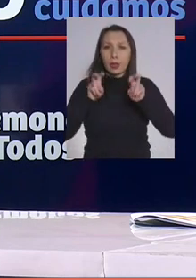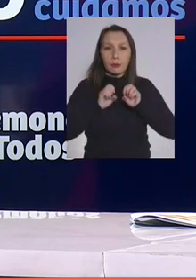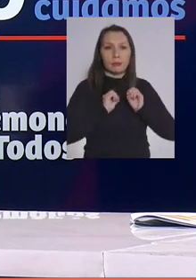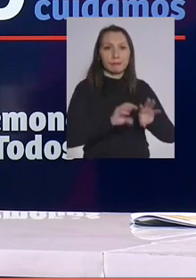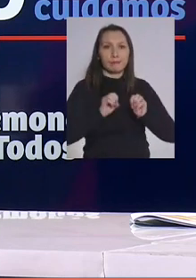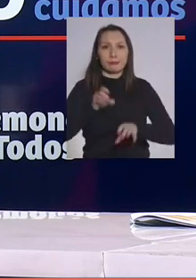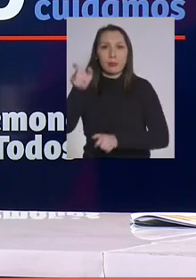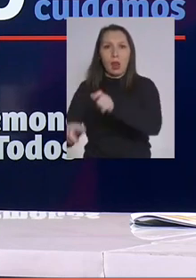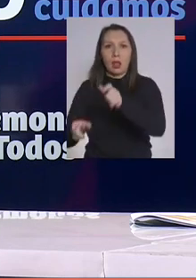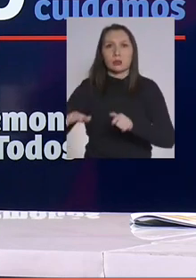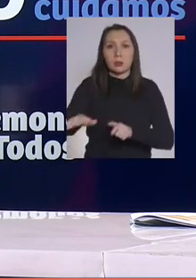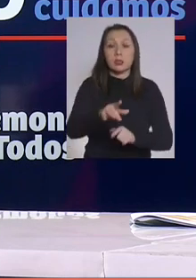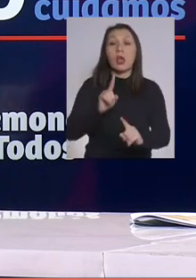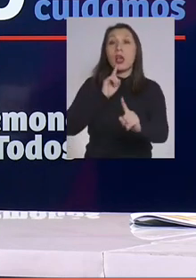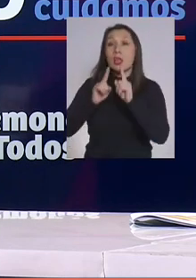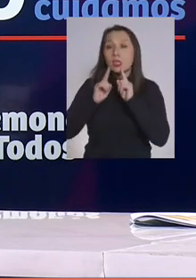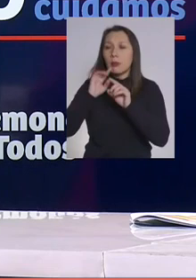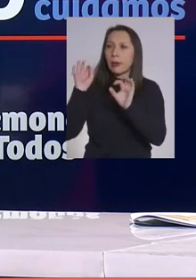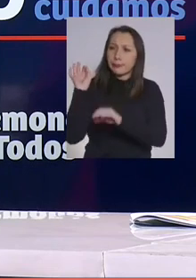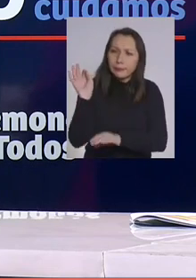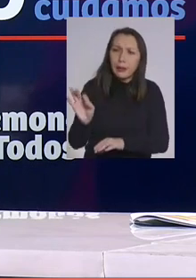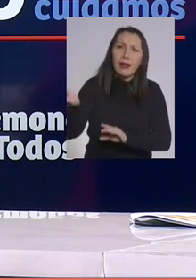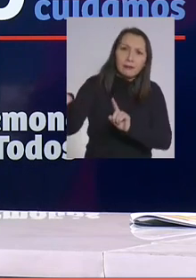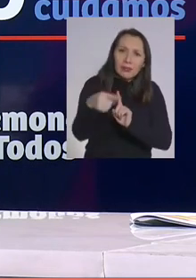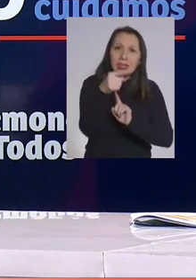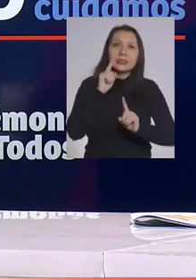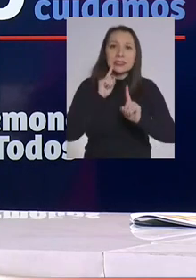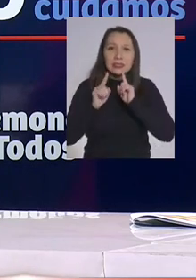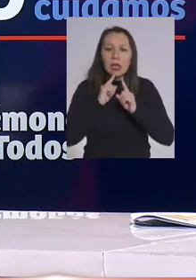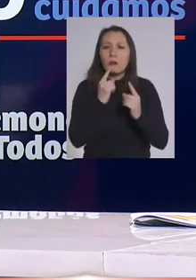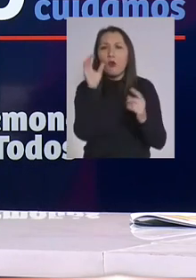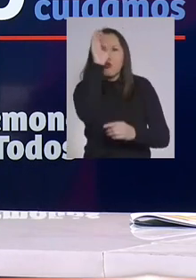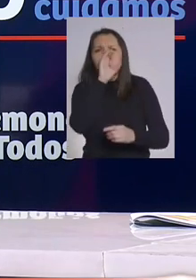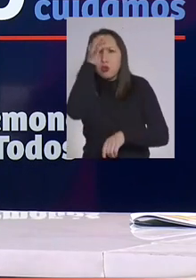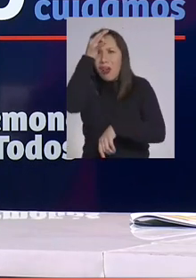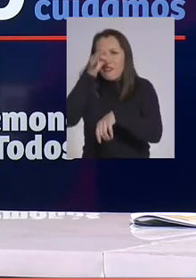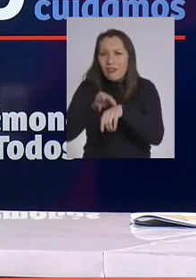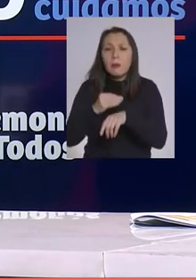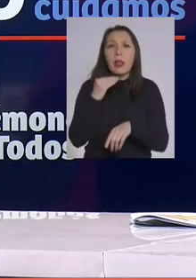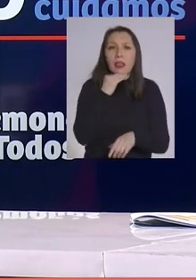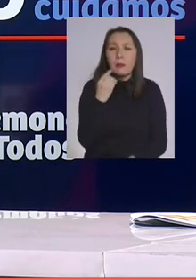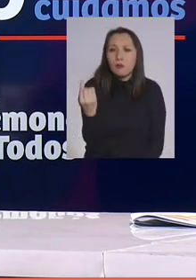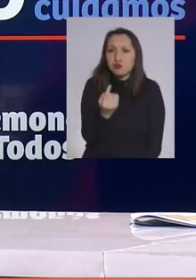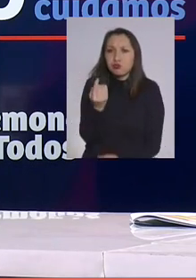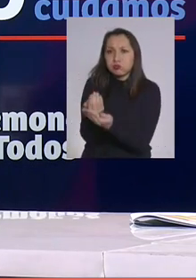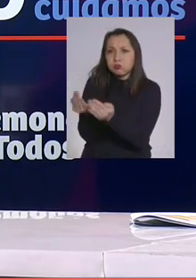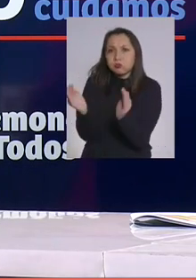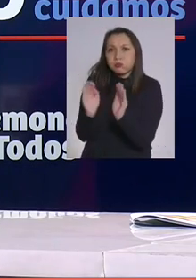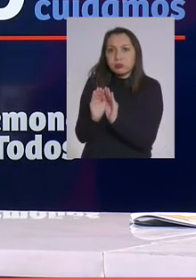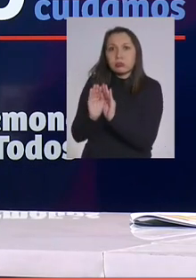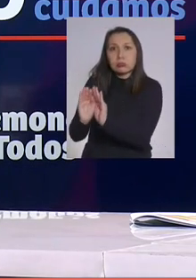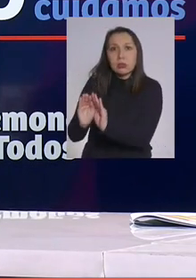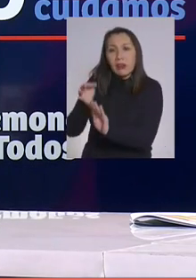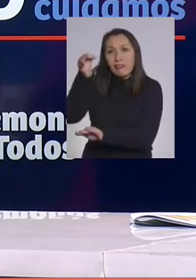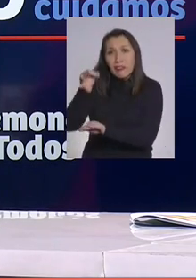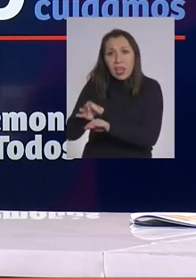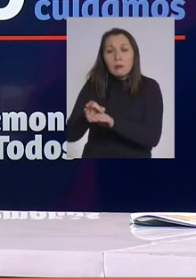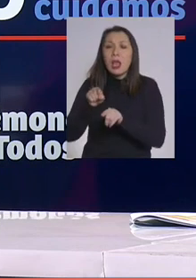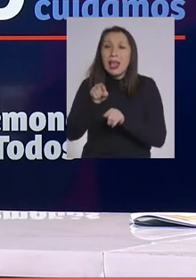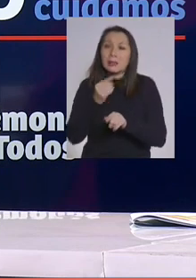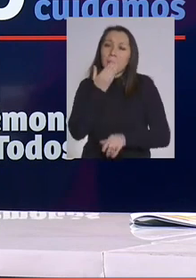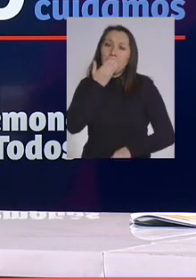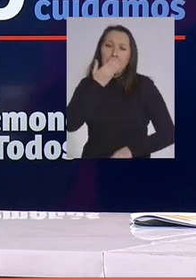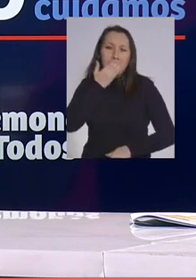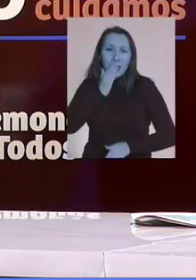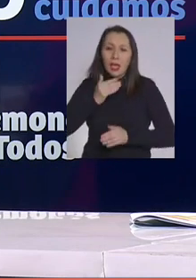de la población con testeo y trazabilidad y aislamiento para que esto sea de la mejor